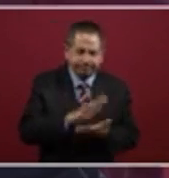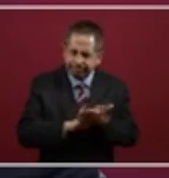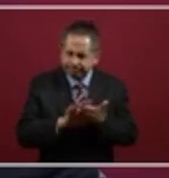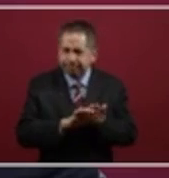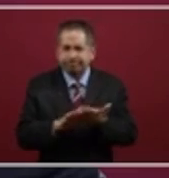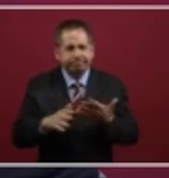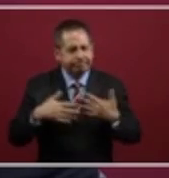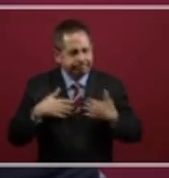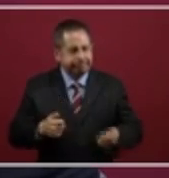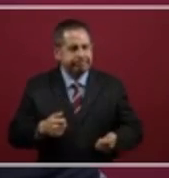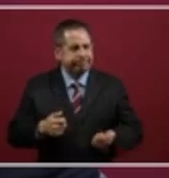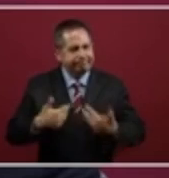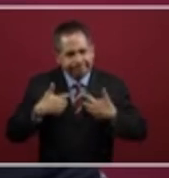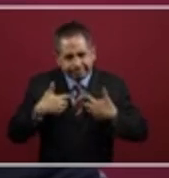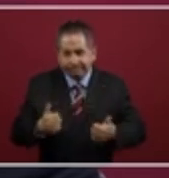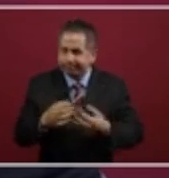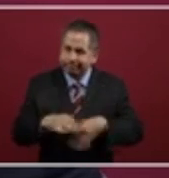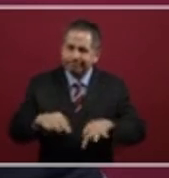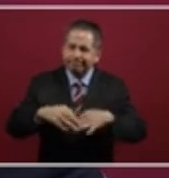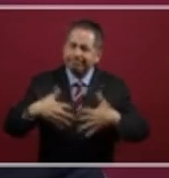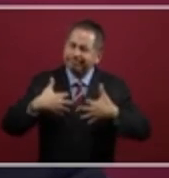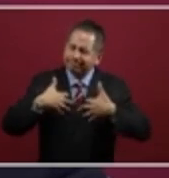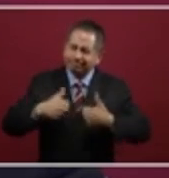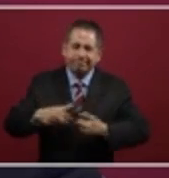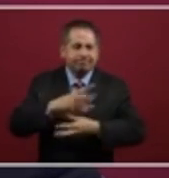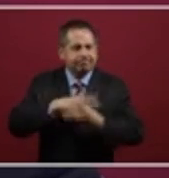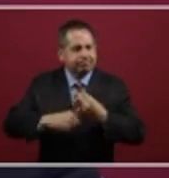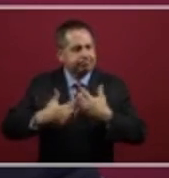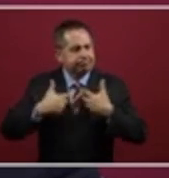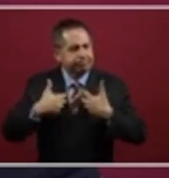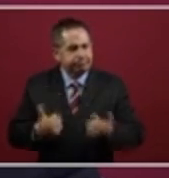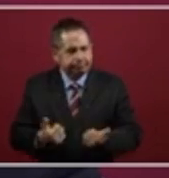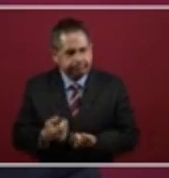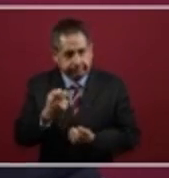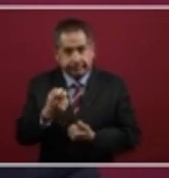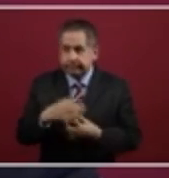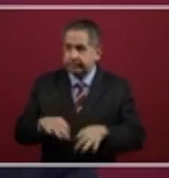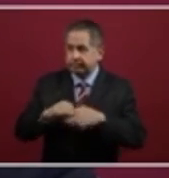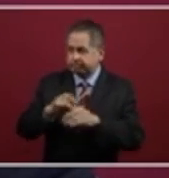todos. O sea, y